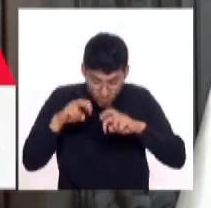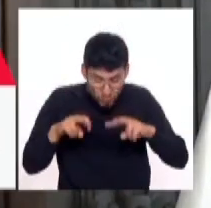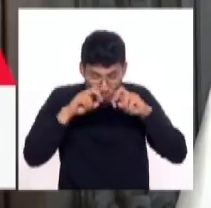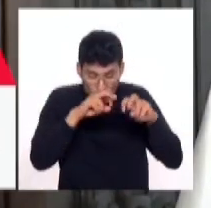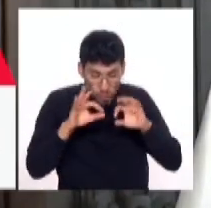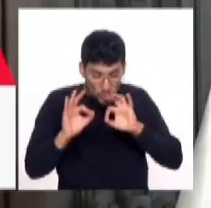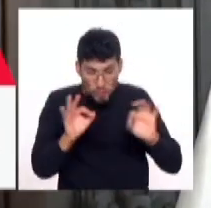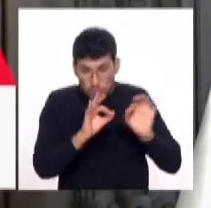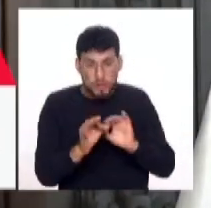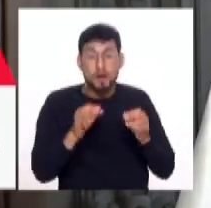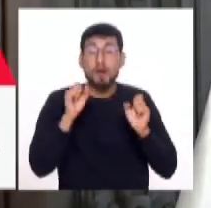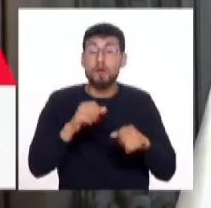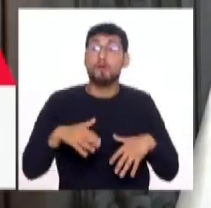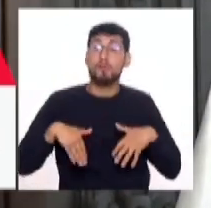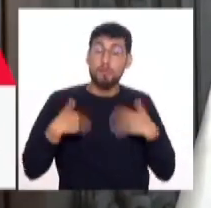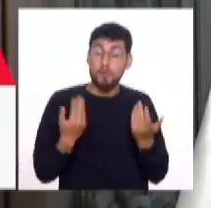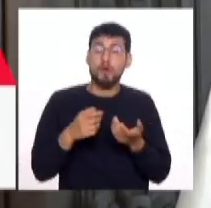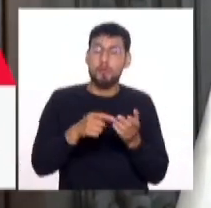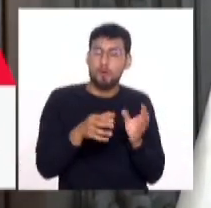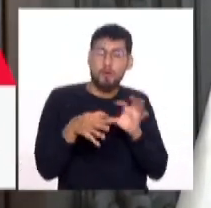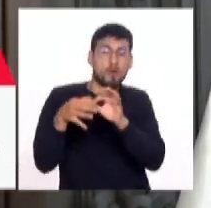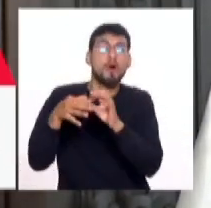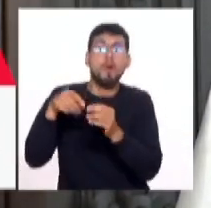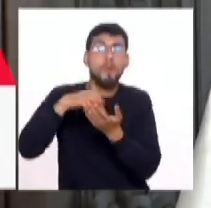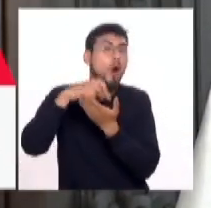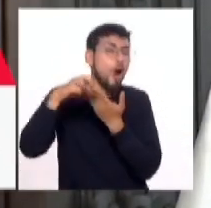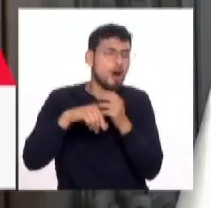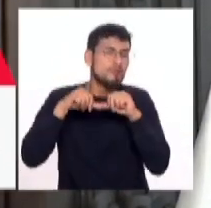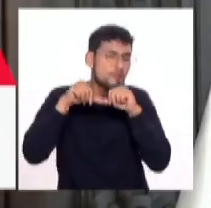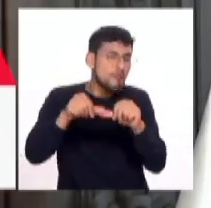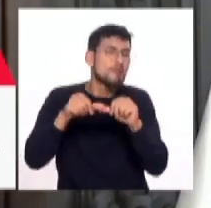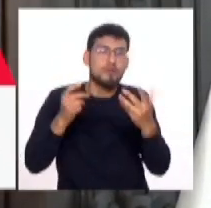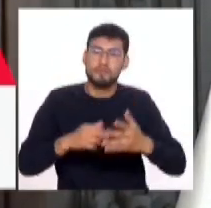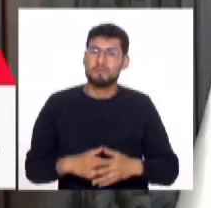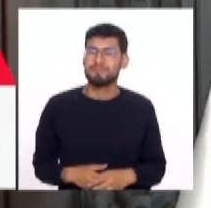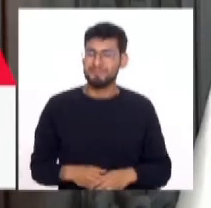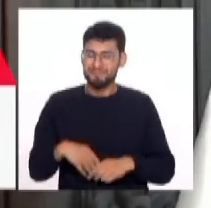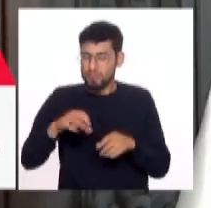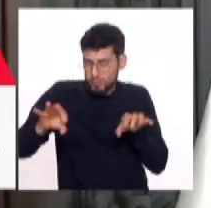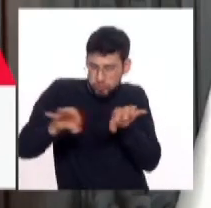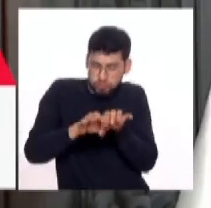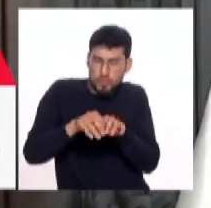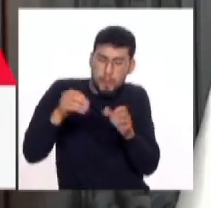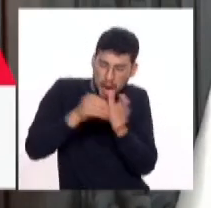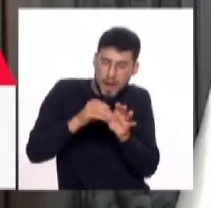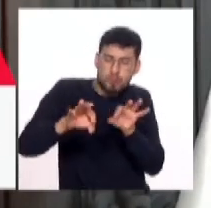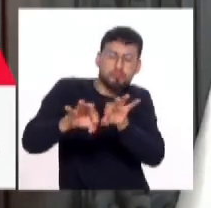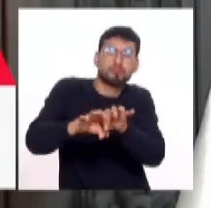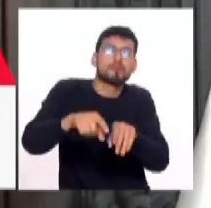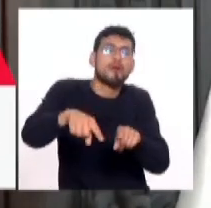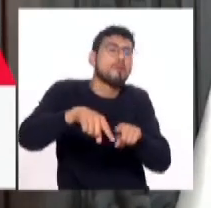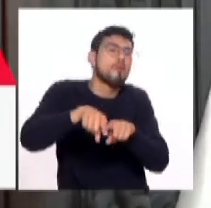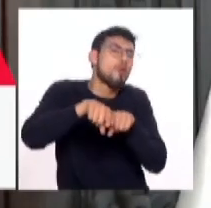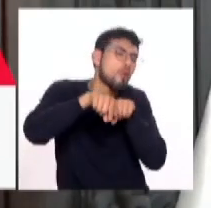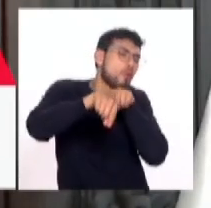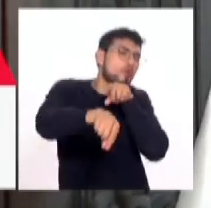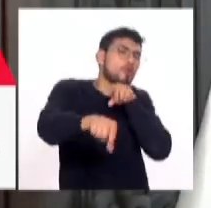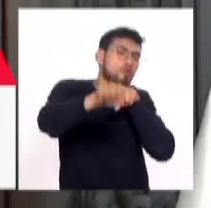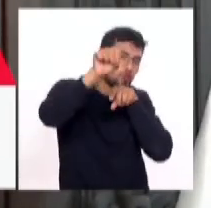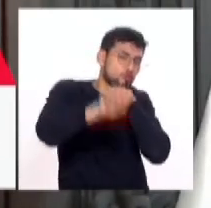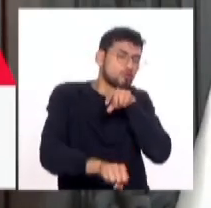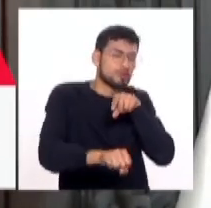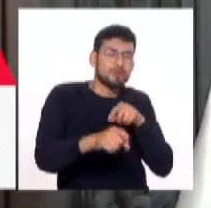pendientes y adjudicar este proyecto de forma que se sigan extendiendo las conexiones hacia el sur. La meta es todo el